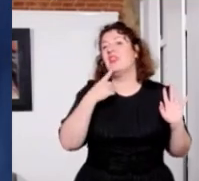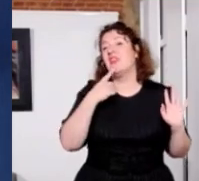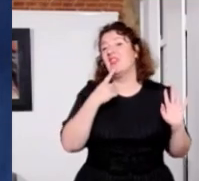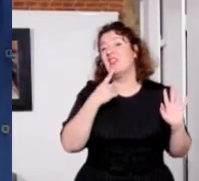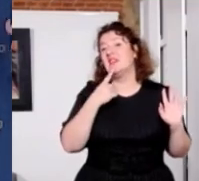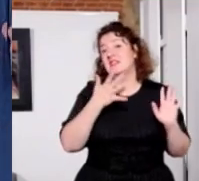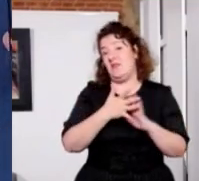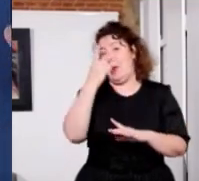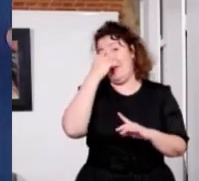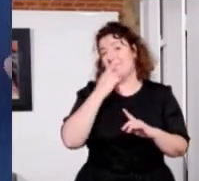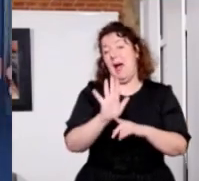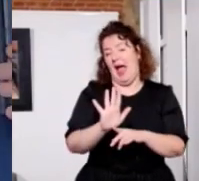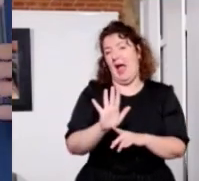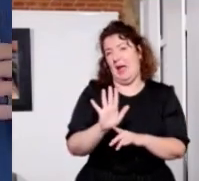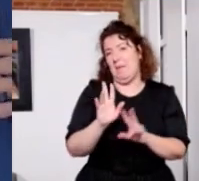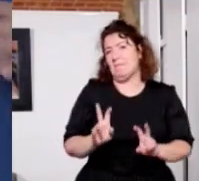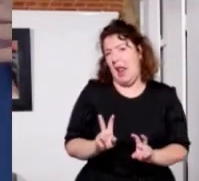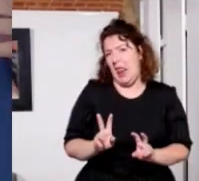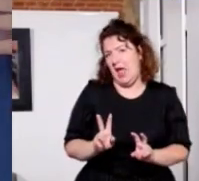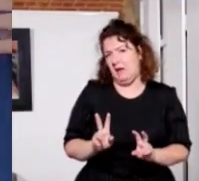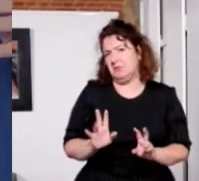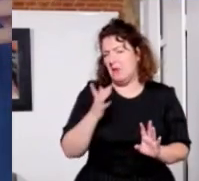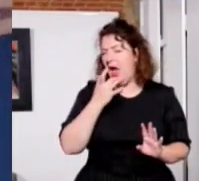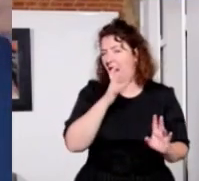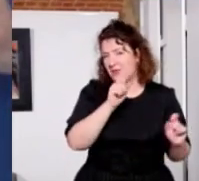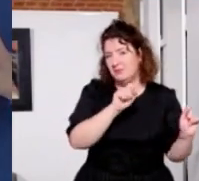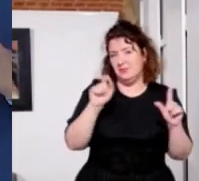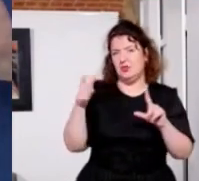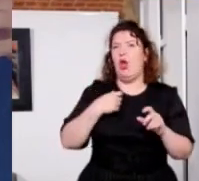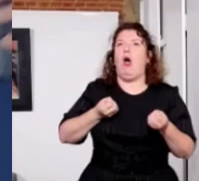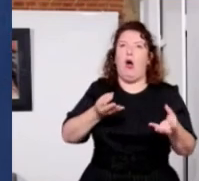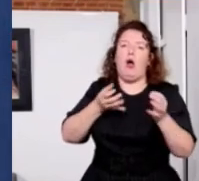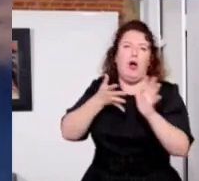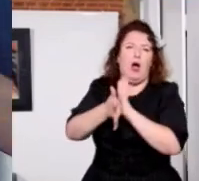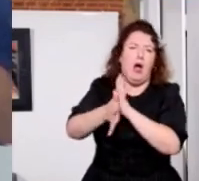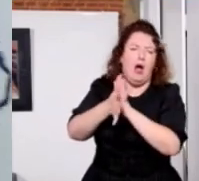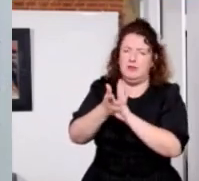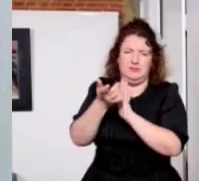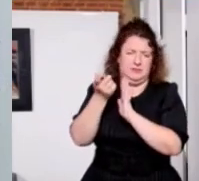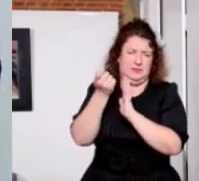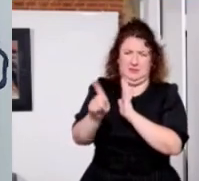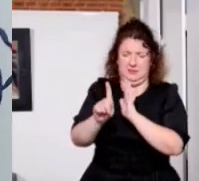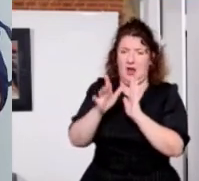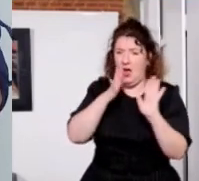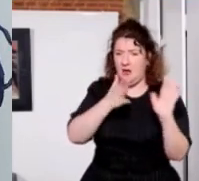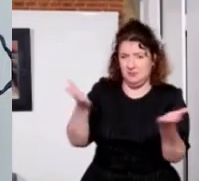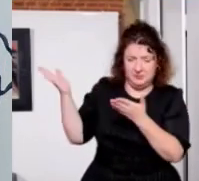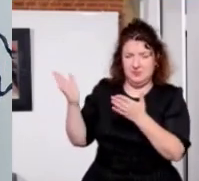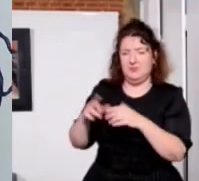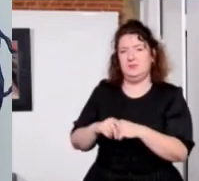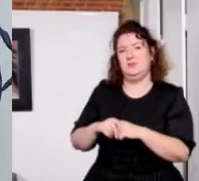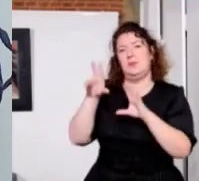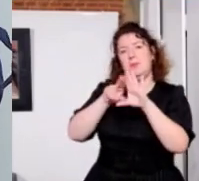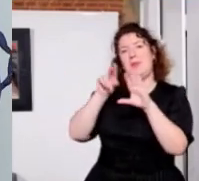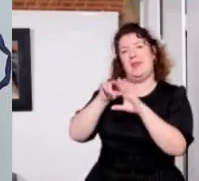imagen vale más que mil palabras. Así que, más que seguir contándoos yo las maravillas de la Volunteca, os propongo que